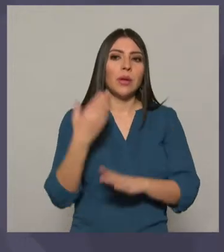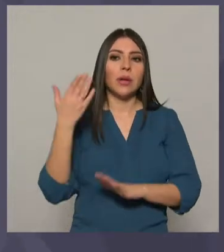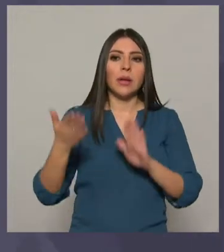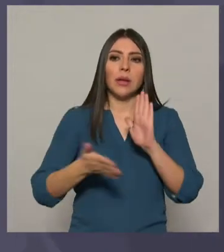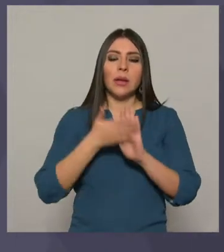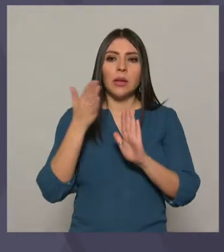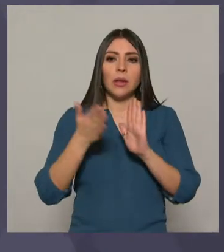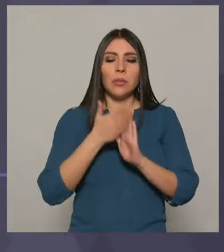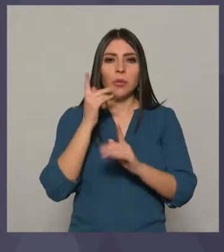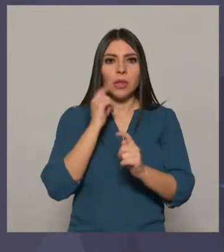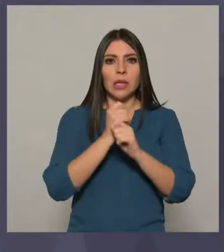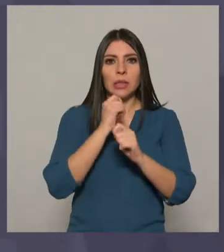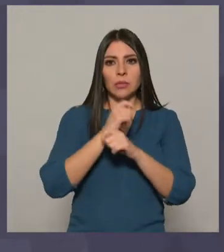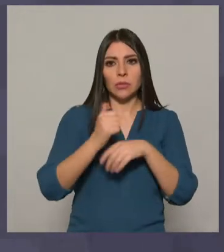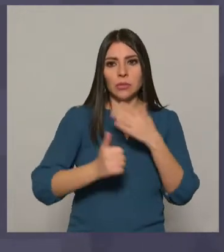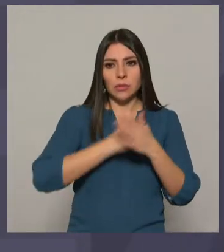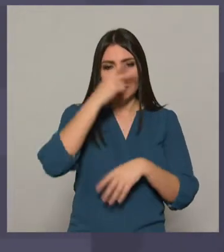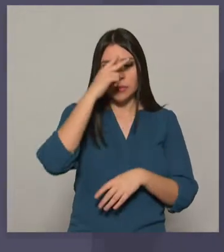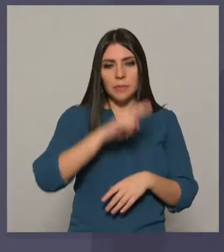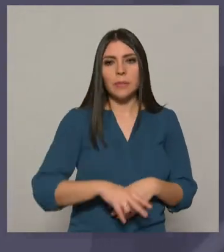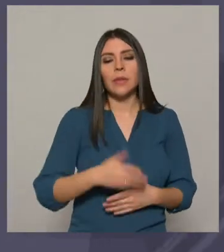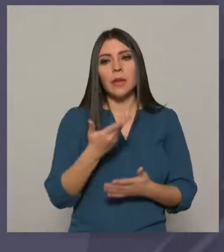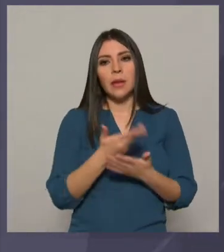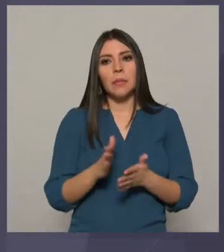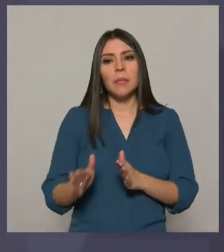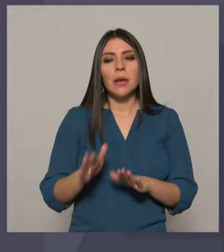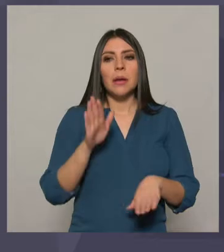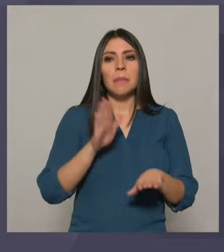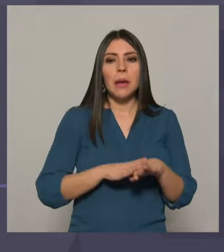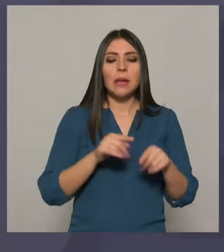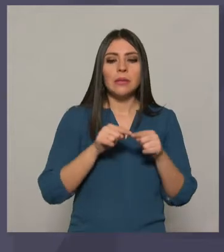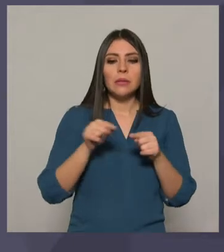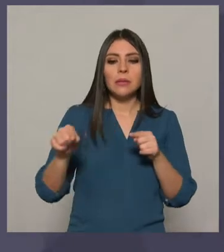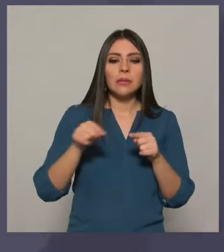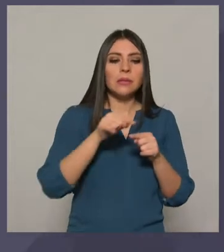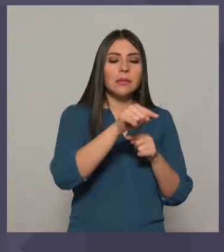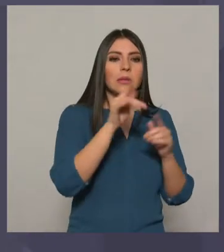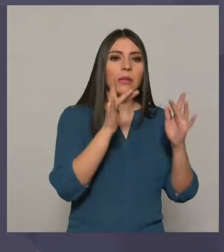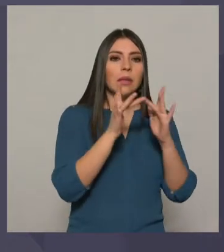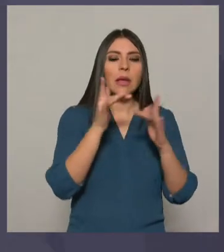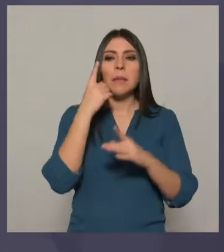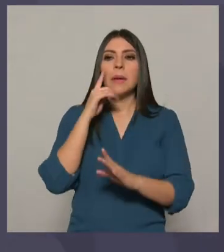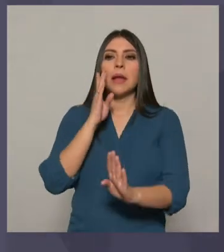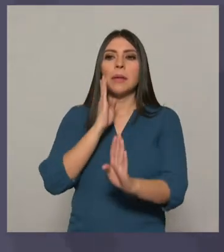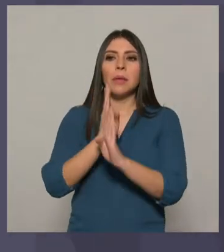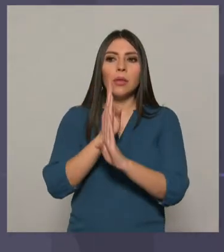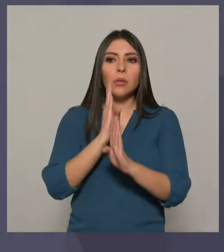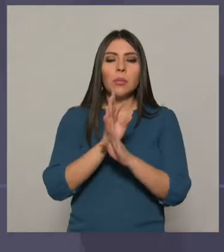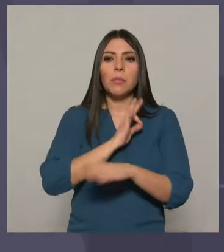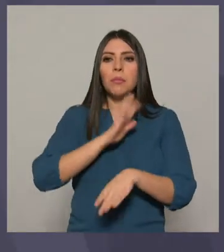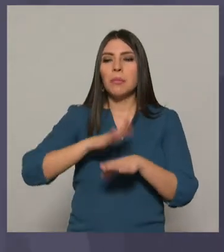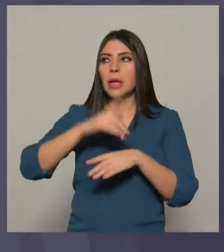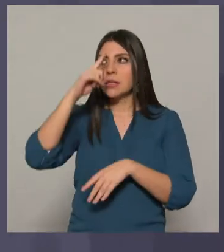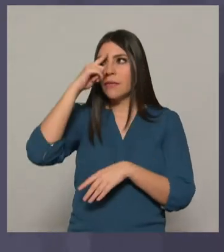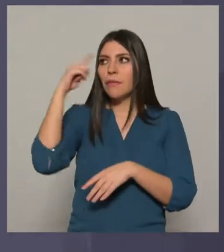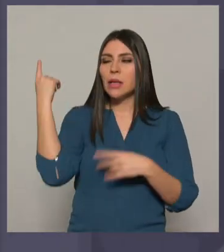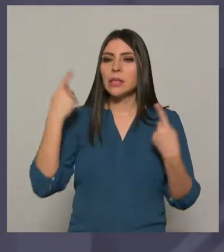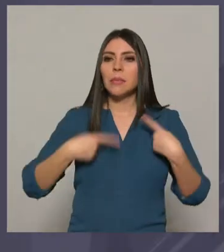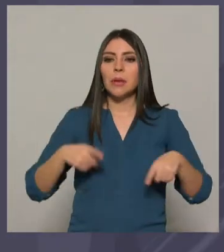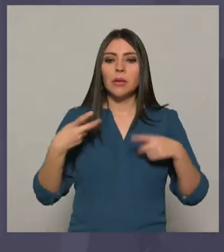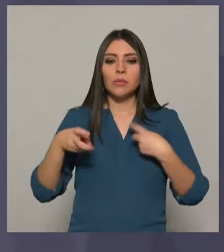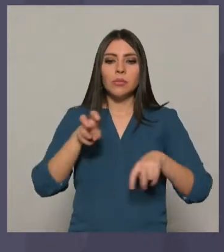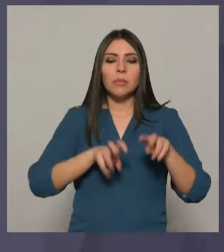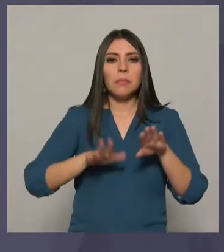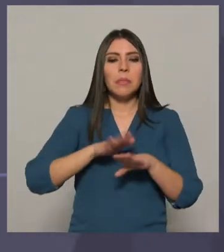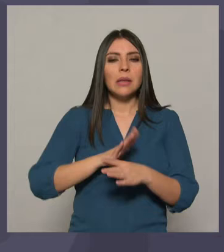México, pero tiene que ver con la ampliación de las líneas de Metrobús, tiene que ver con la posibilidad de poder hacer accesible para la población un esquema